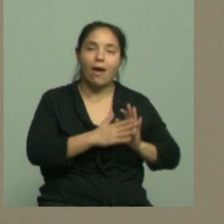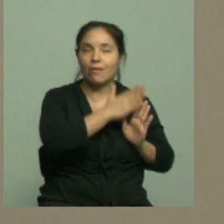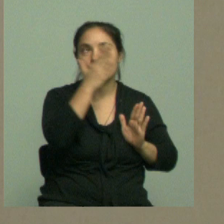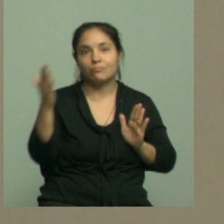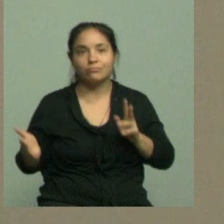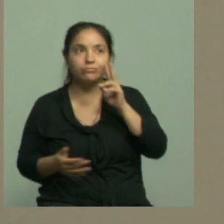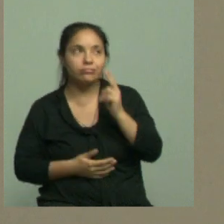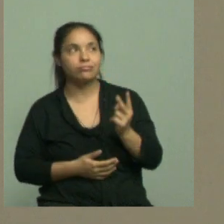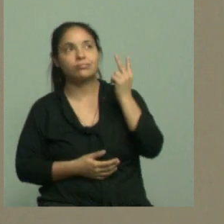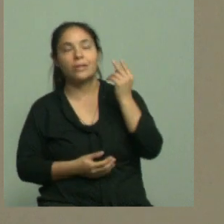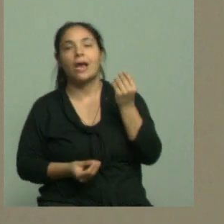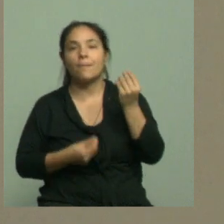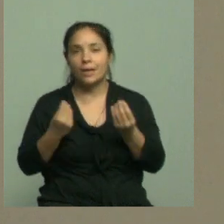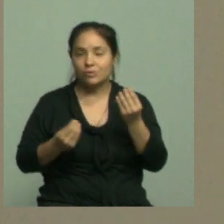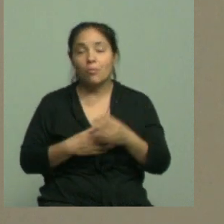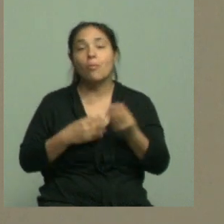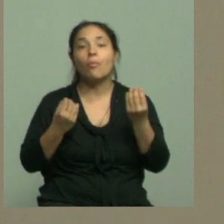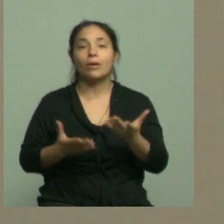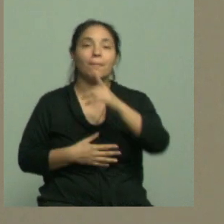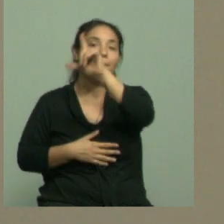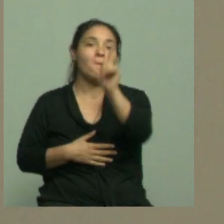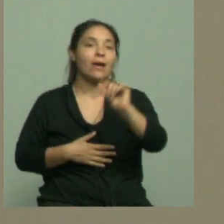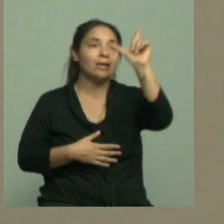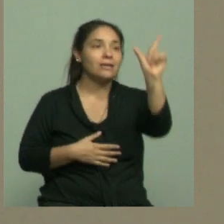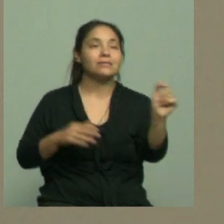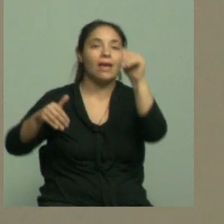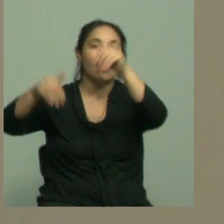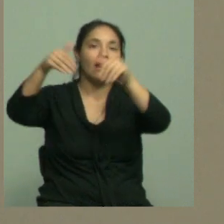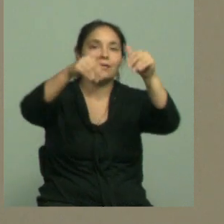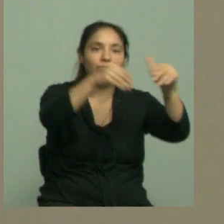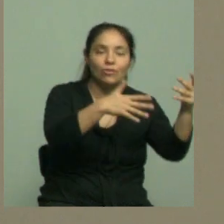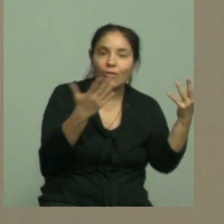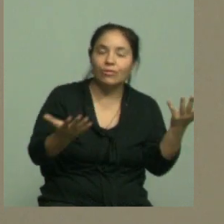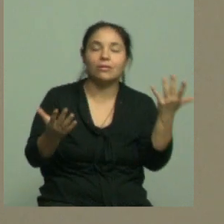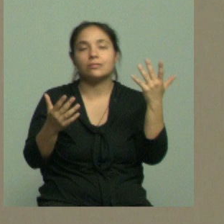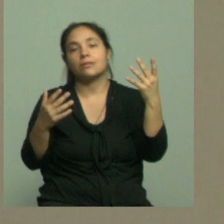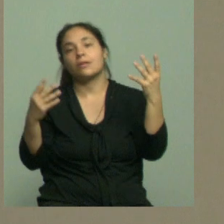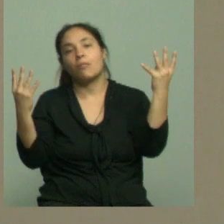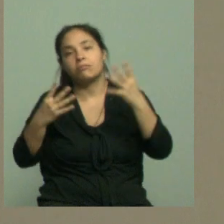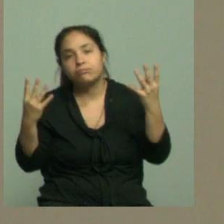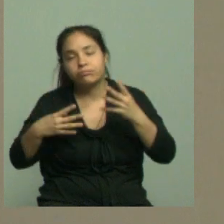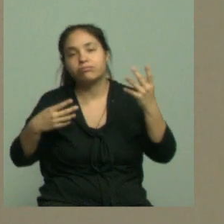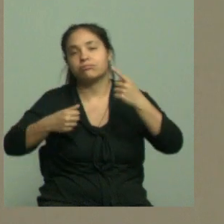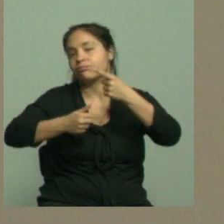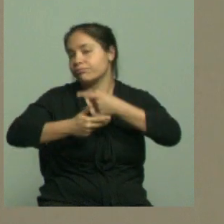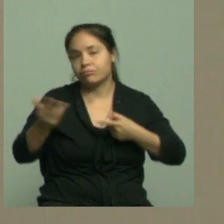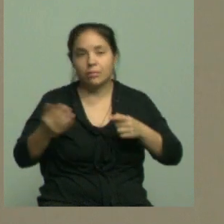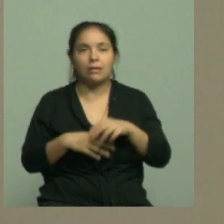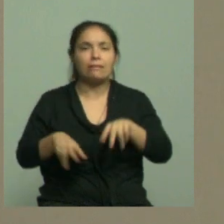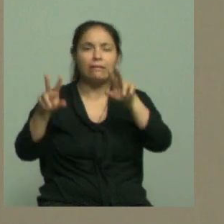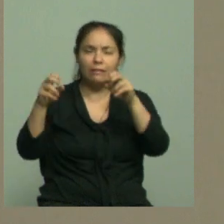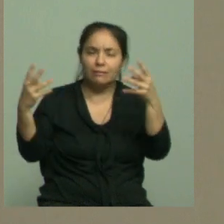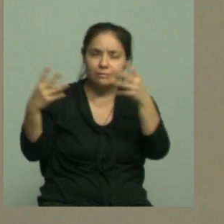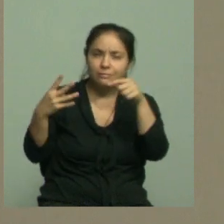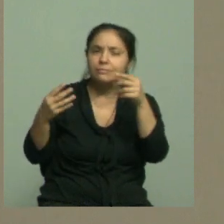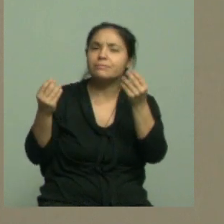en muchos países, con cambios importantes, conflictos armados. Y hablando de conflicto armado, hoy nos vamos a meter con este acuerdo